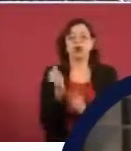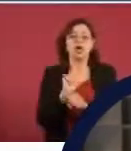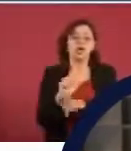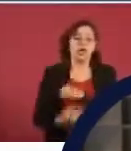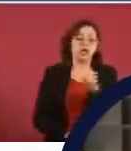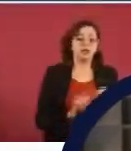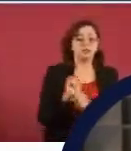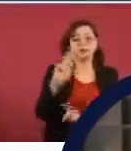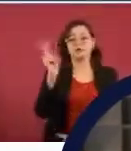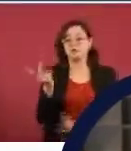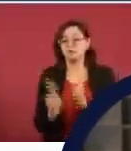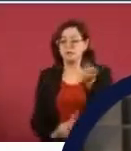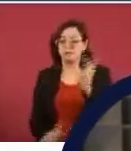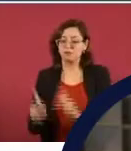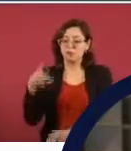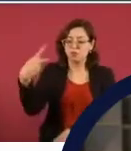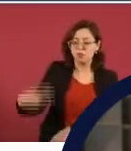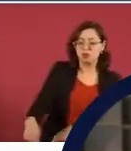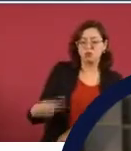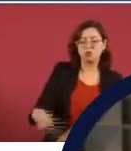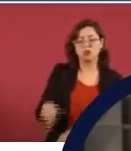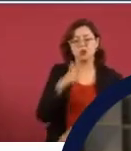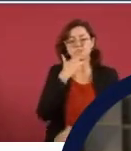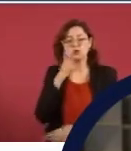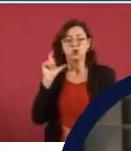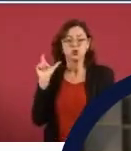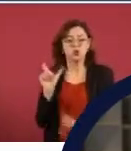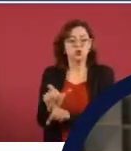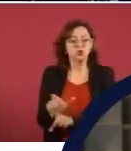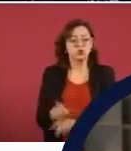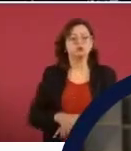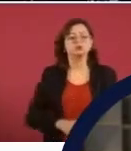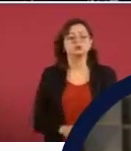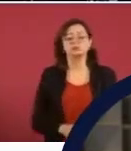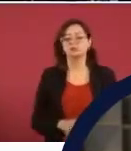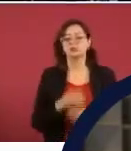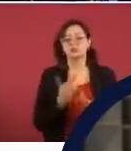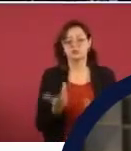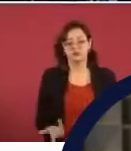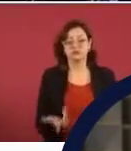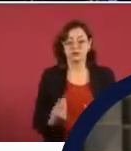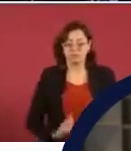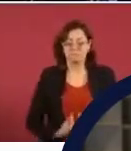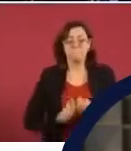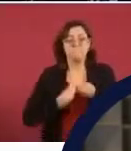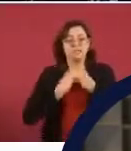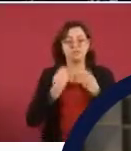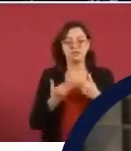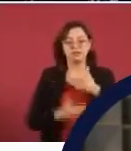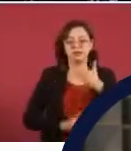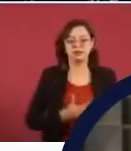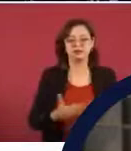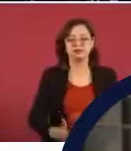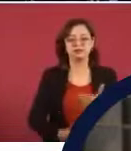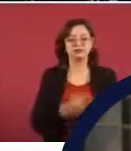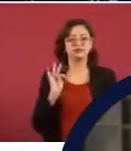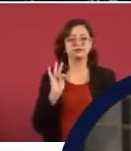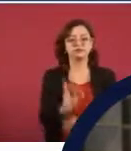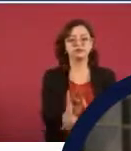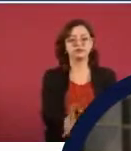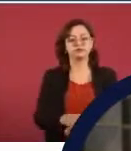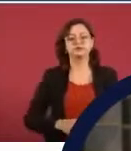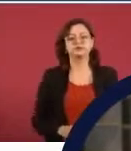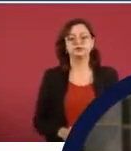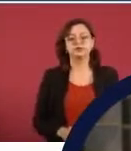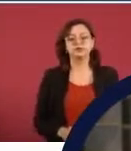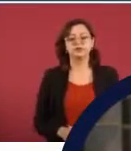6%, y sin embargo, en promedio, el país creció durante su gobierno por arriba del 3%,